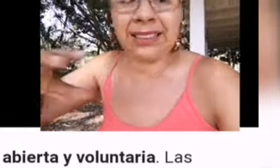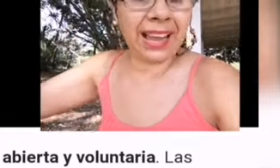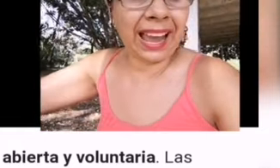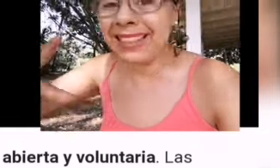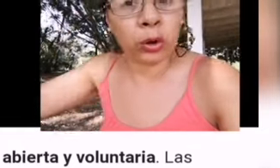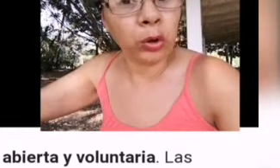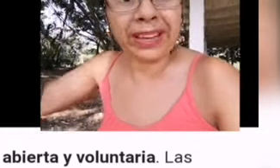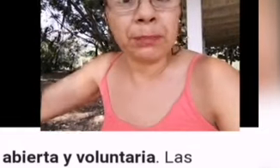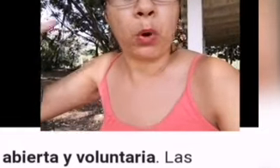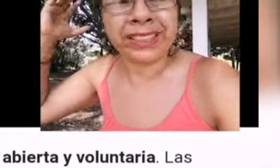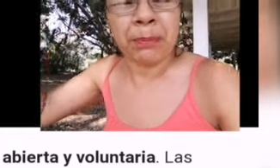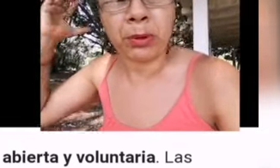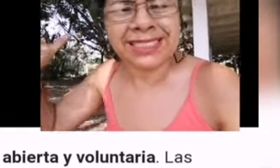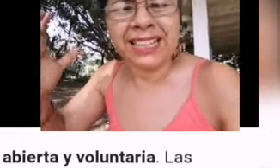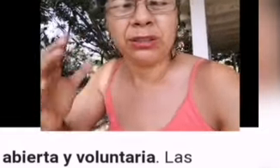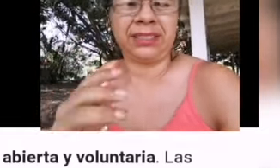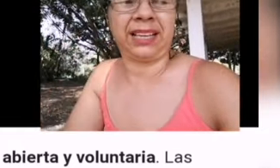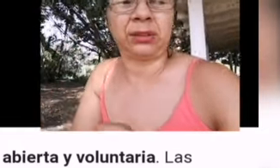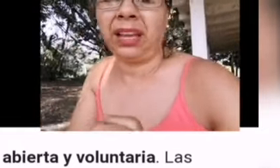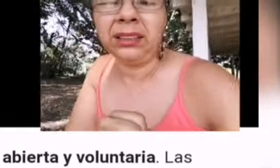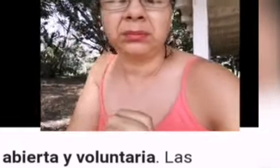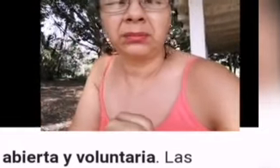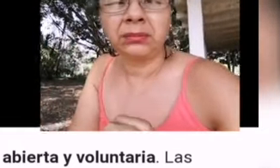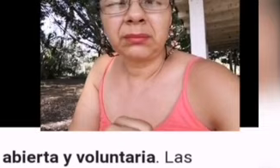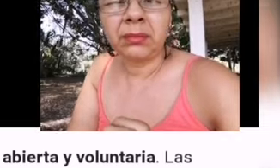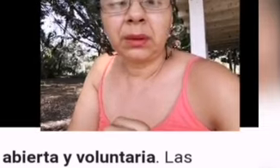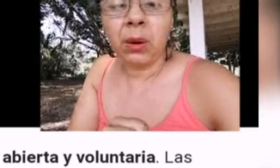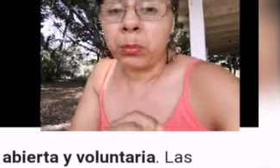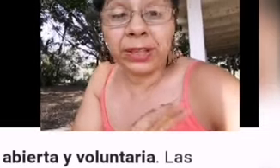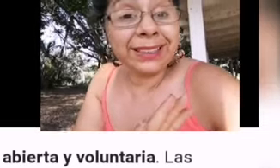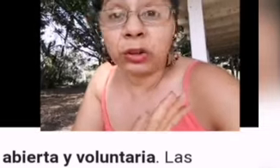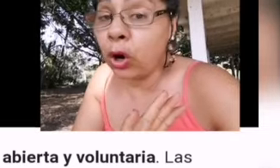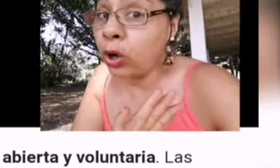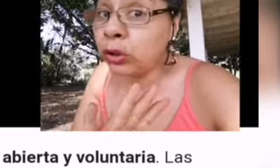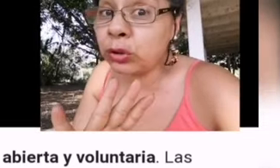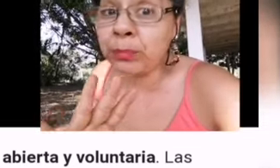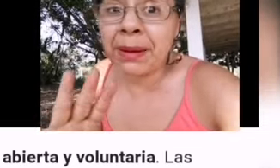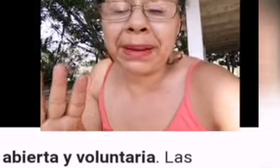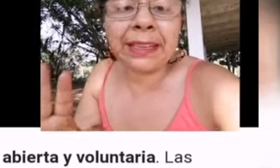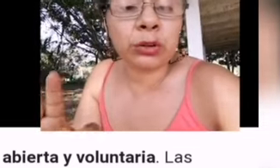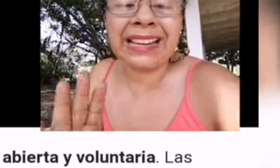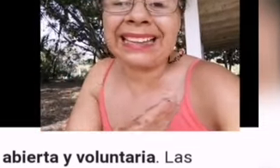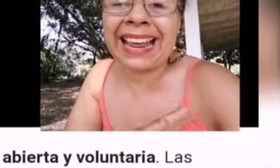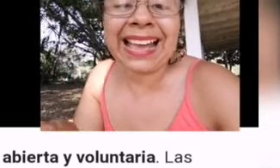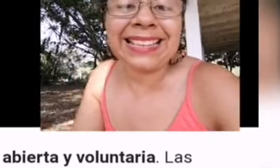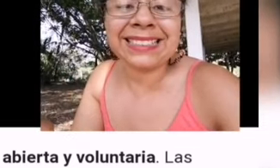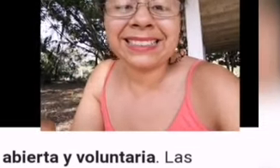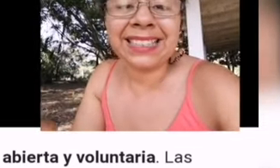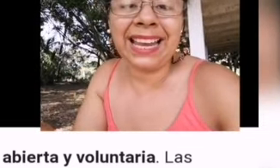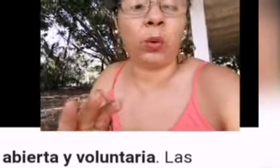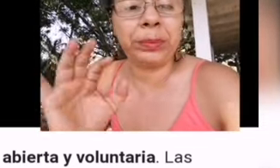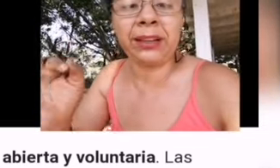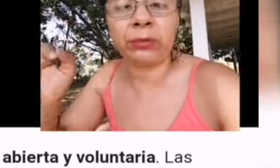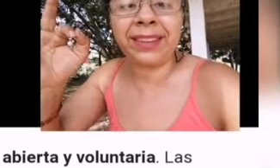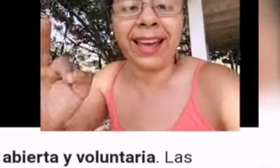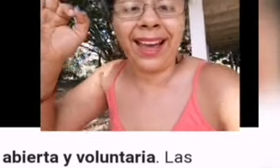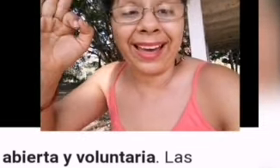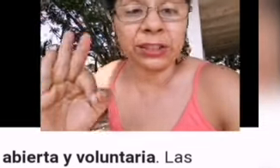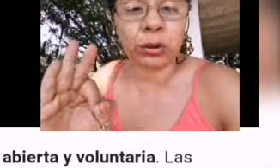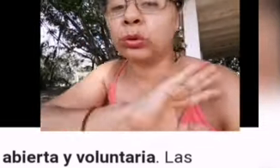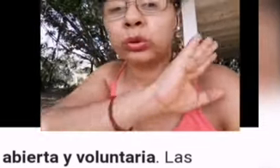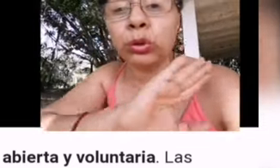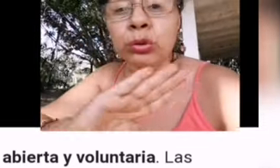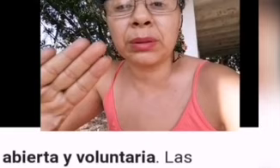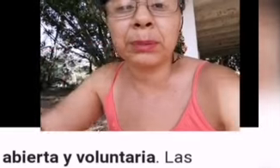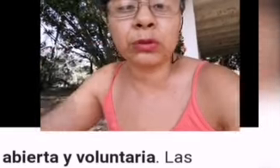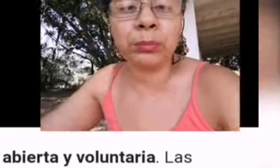pilotos, hay de todo ahí. ¿Por qué? ¿Por qué están los sindicatos ahí? Porque todos son bienvenidos. El INAES, ¿sí? El gobierno federal ha